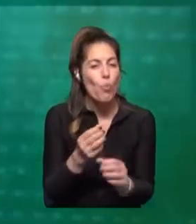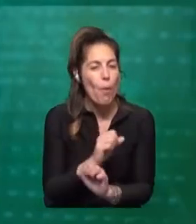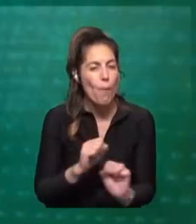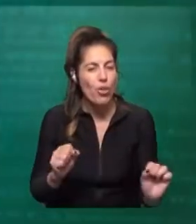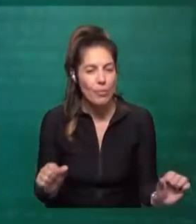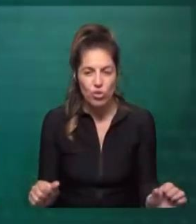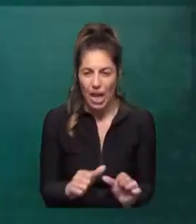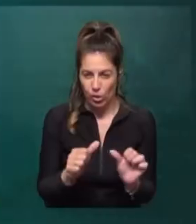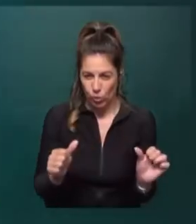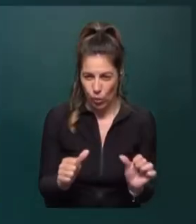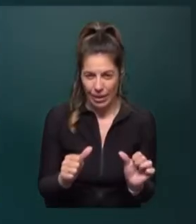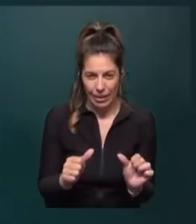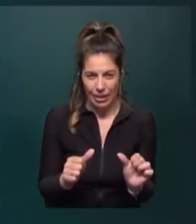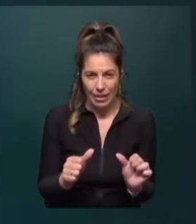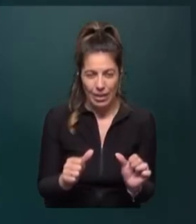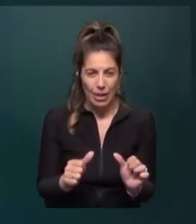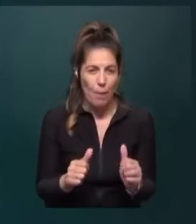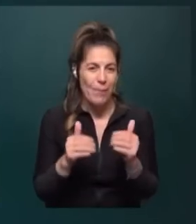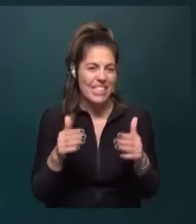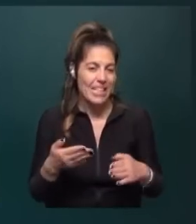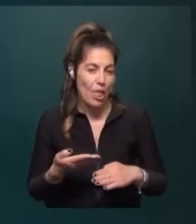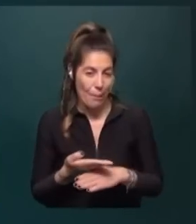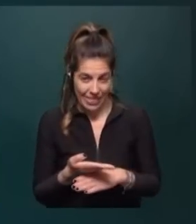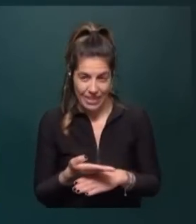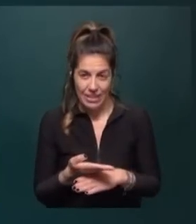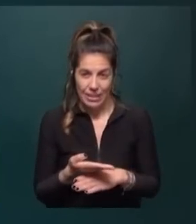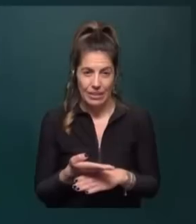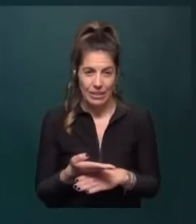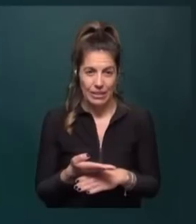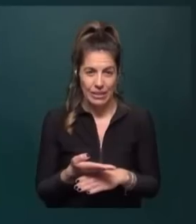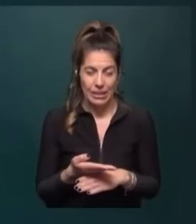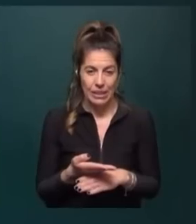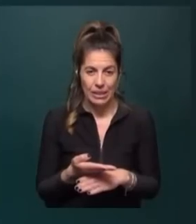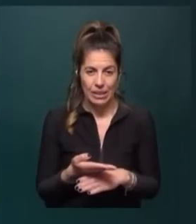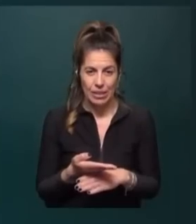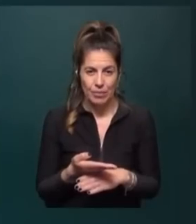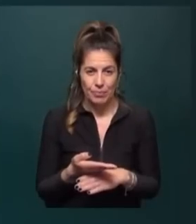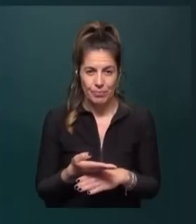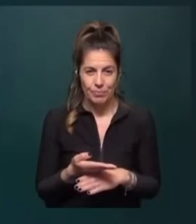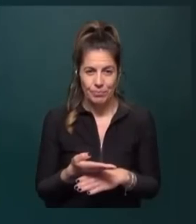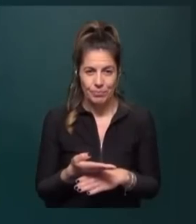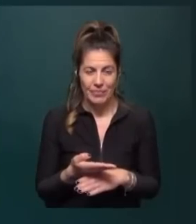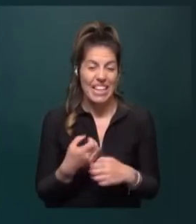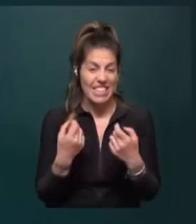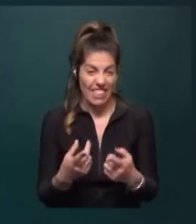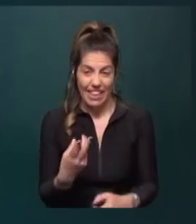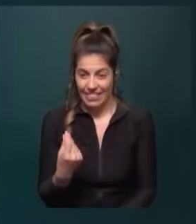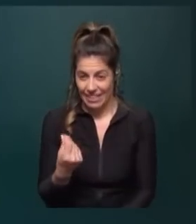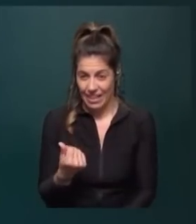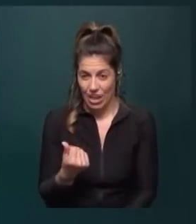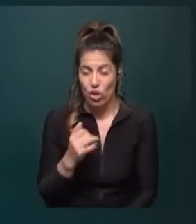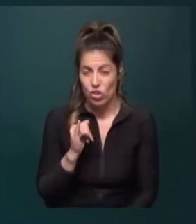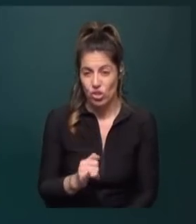actuar Más allá de solicitar que se destine más dinero por ejemplo